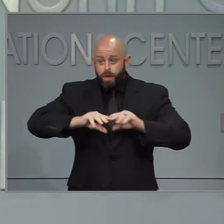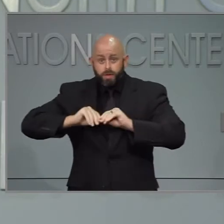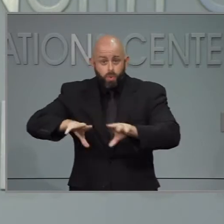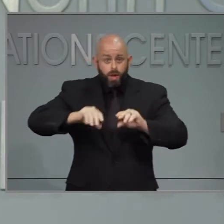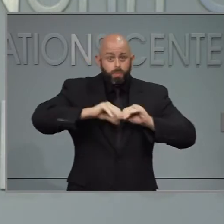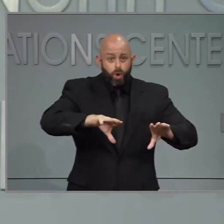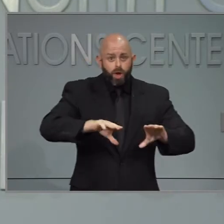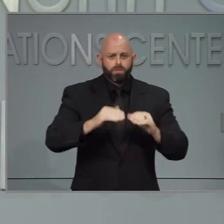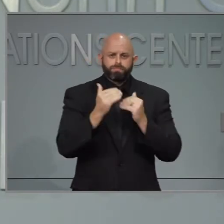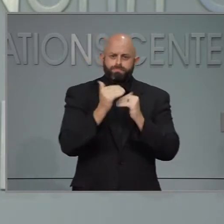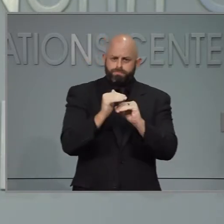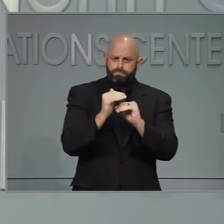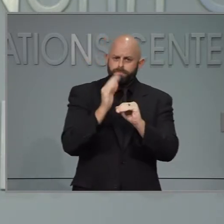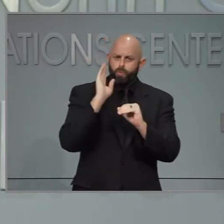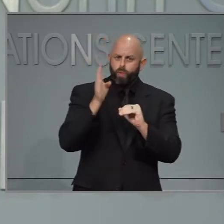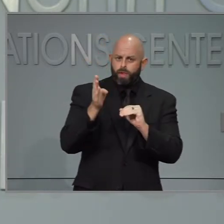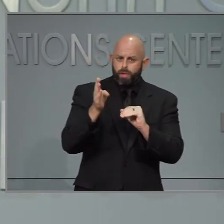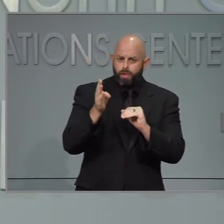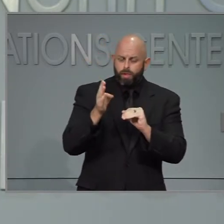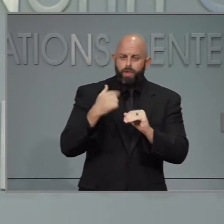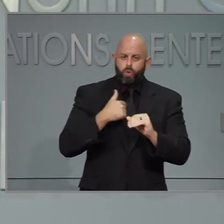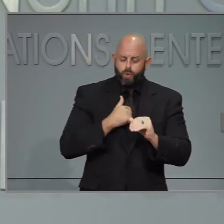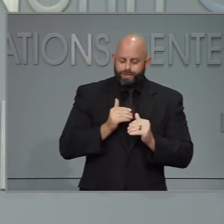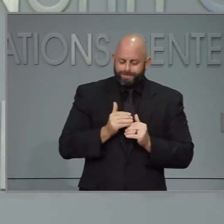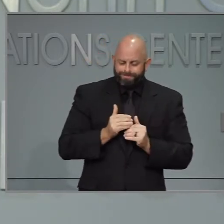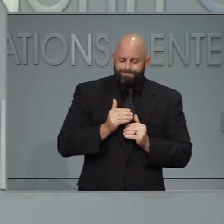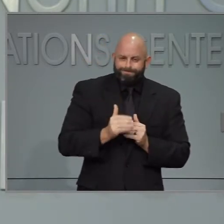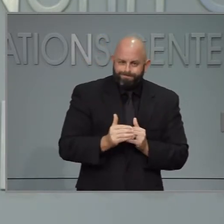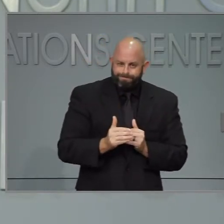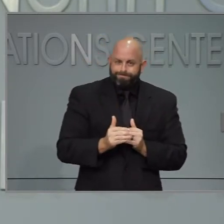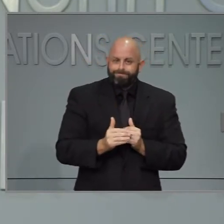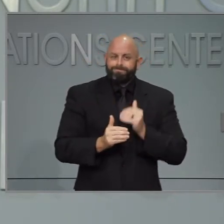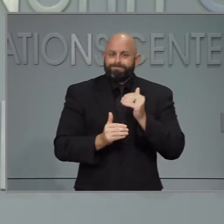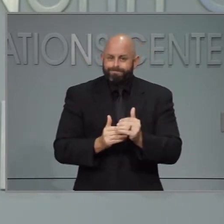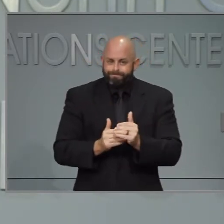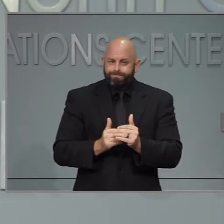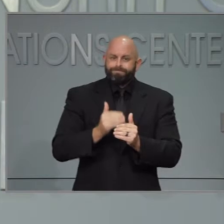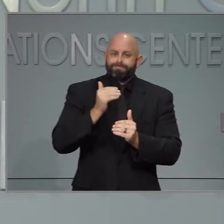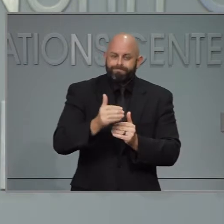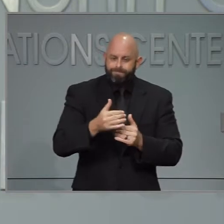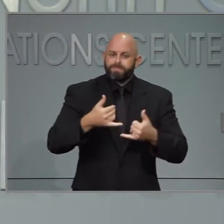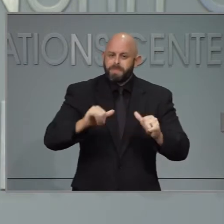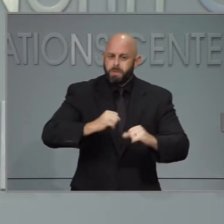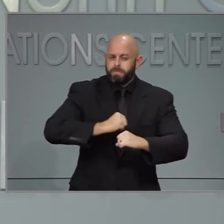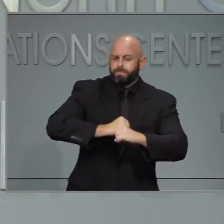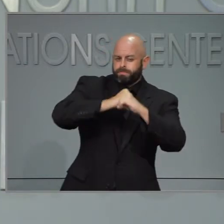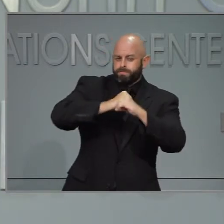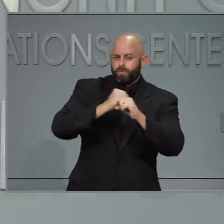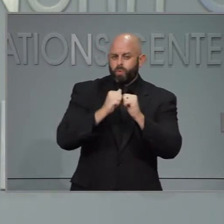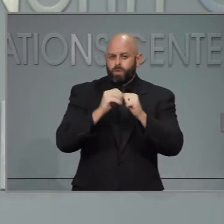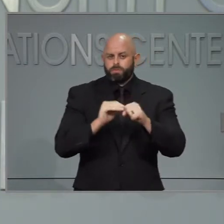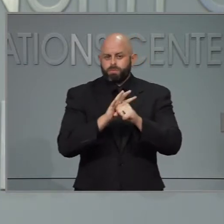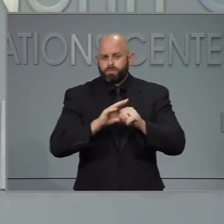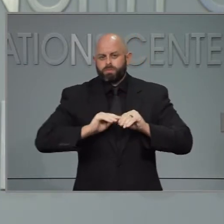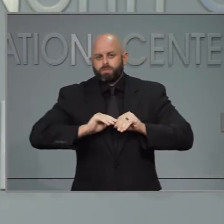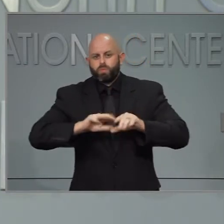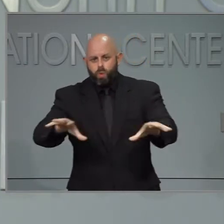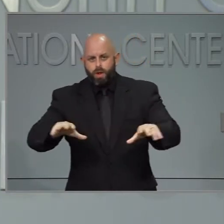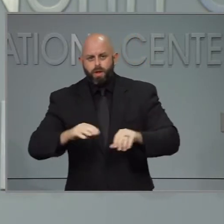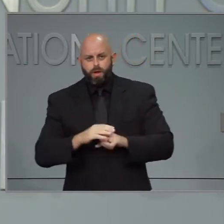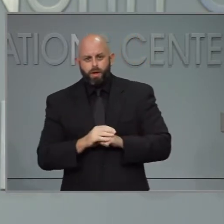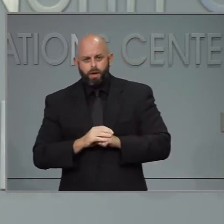y estos pasos cuidadosos hacia adelante no van a afectar la transmisión del virus,